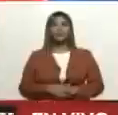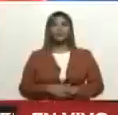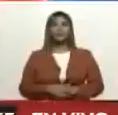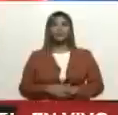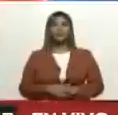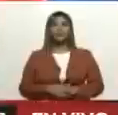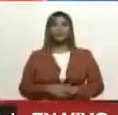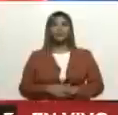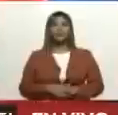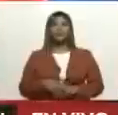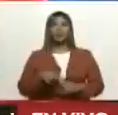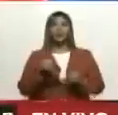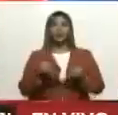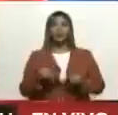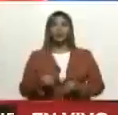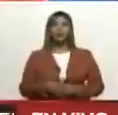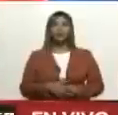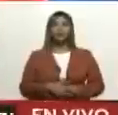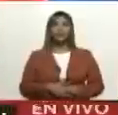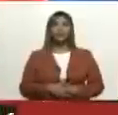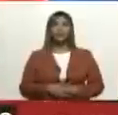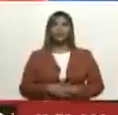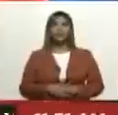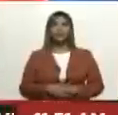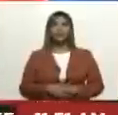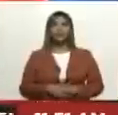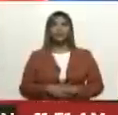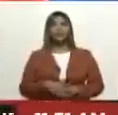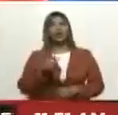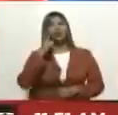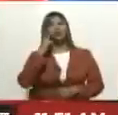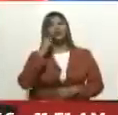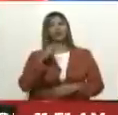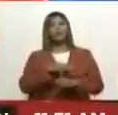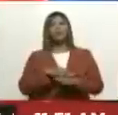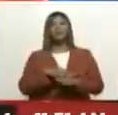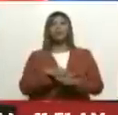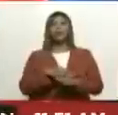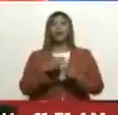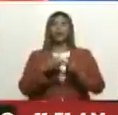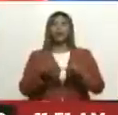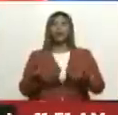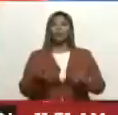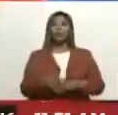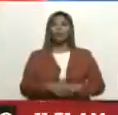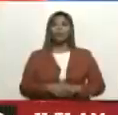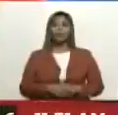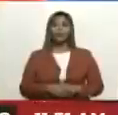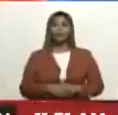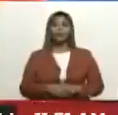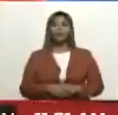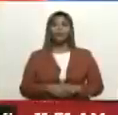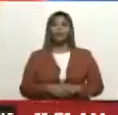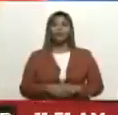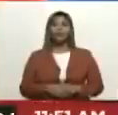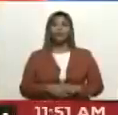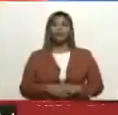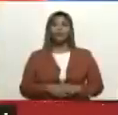El día de hoy, como acostumbra el Ministerio Público, en momentos de